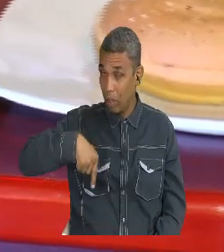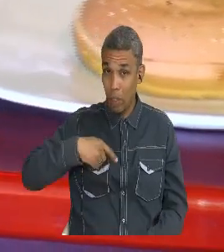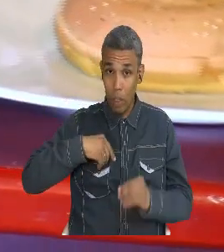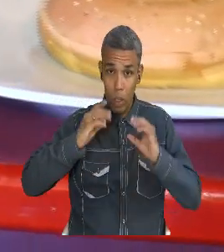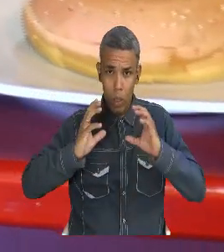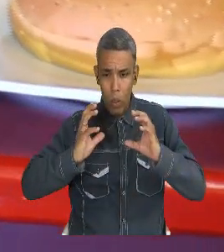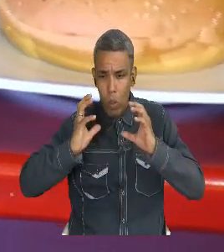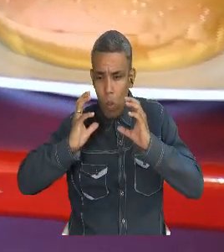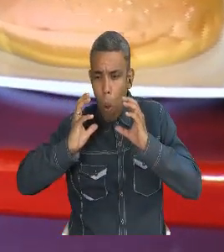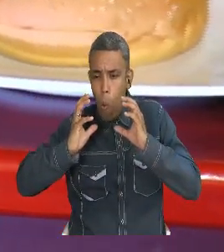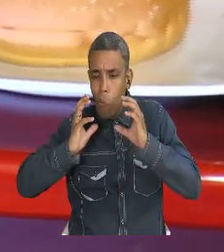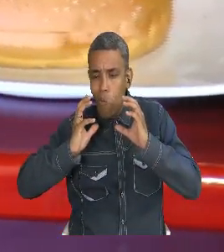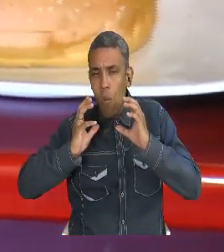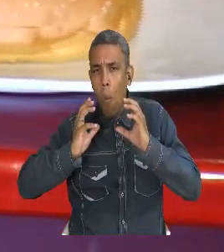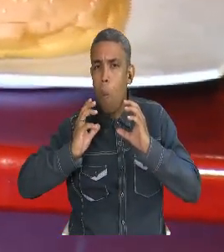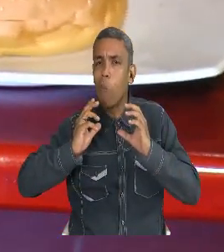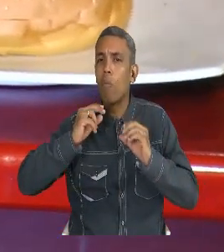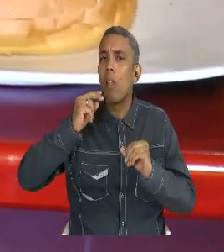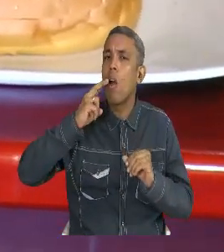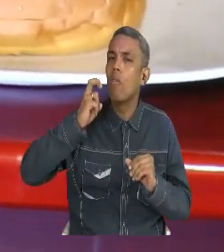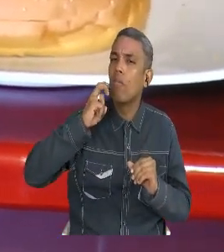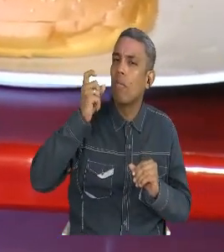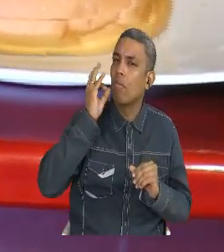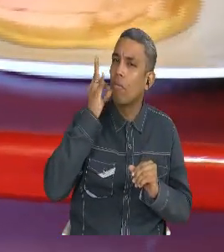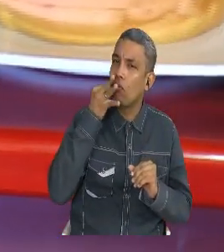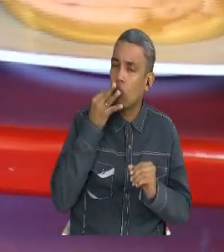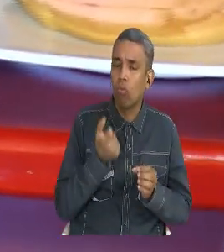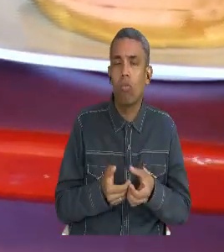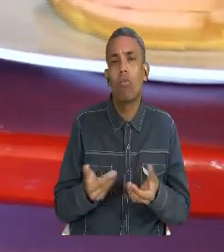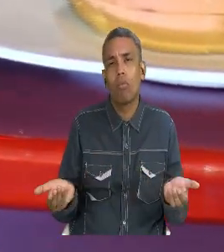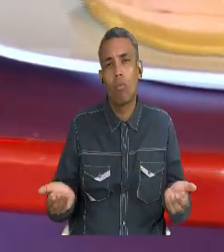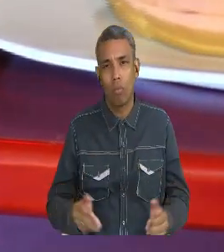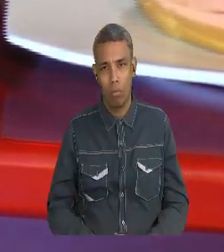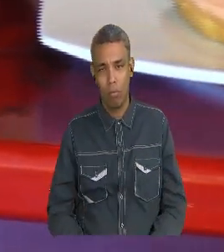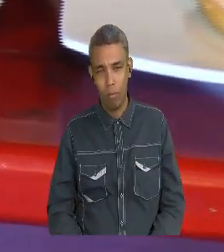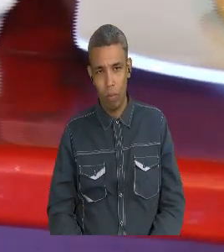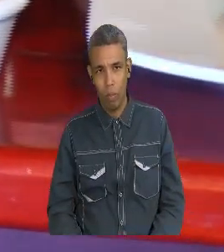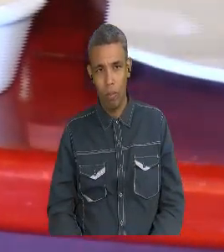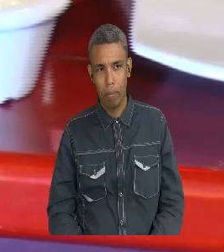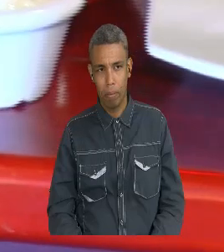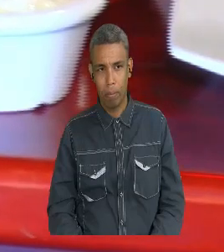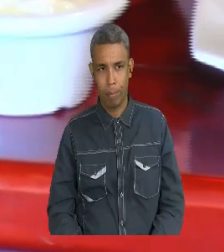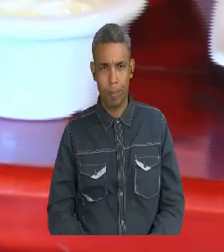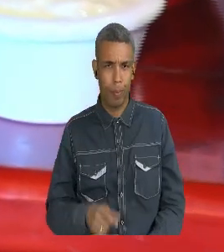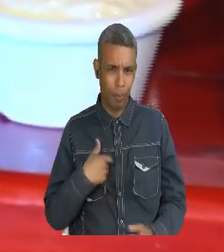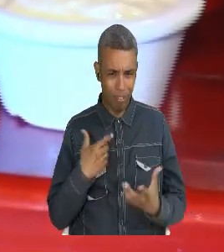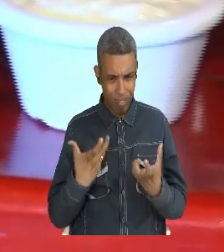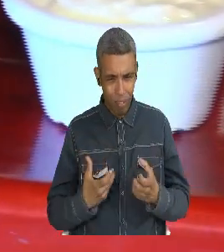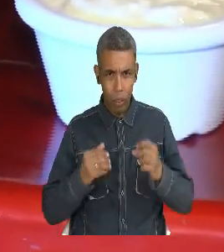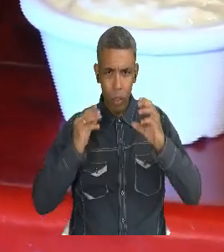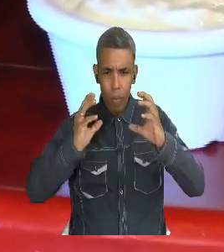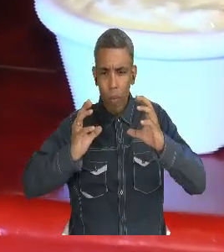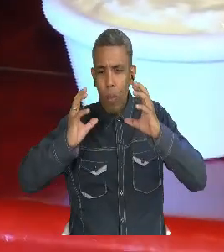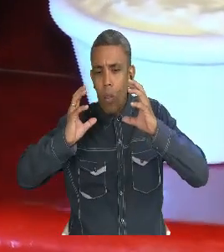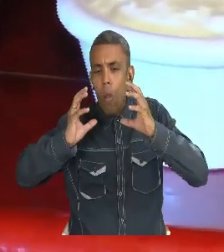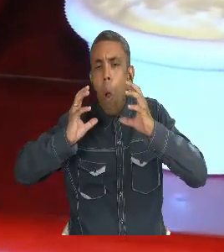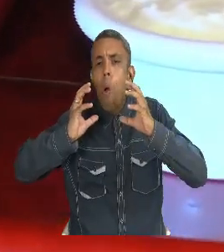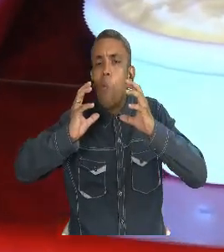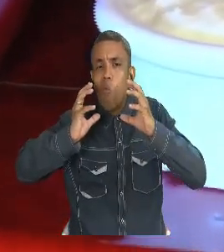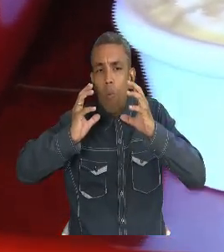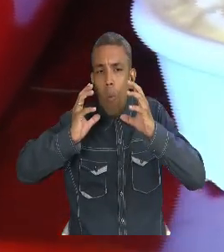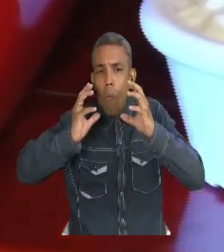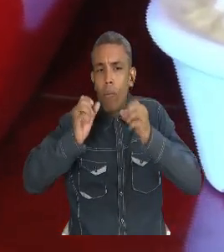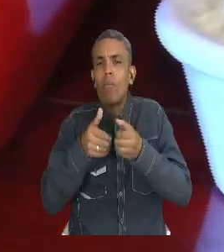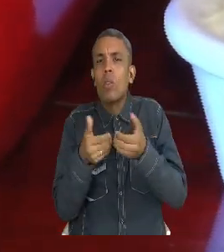sabor que tiene la carne. Háblenos un poquito como así como de su preparación, por si de pronto yo digo, bueno, yo quiero hacer una hamburguesa en mi casa, pues ¿cómo debo